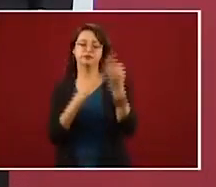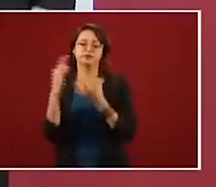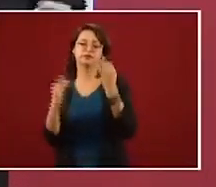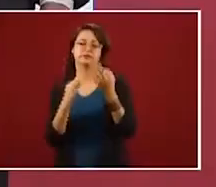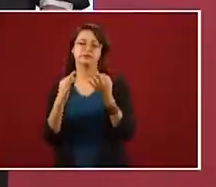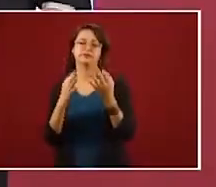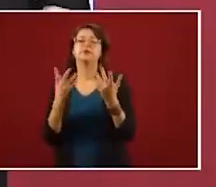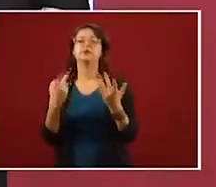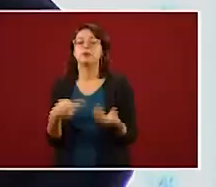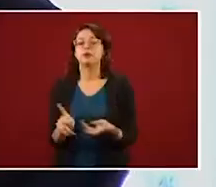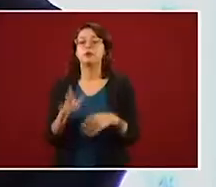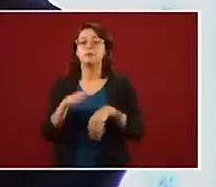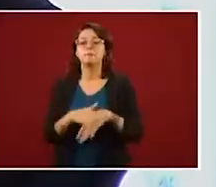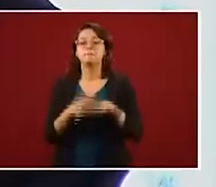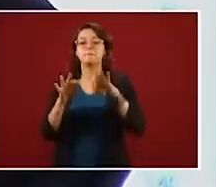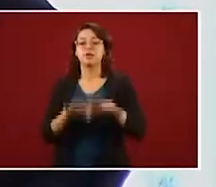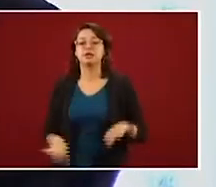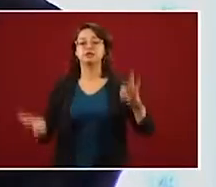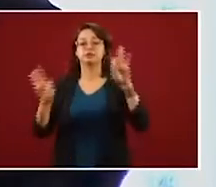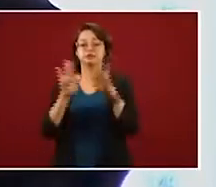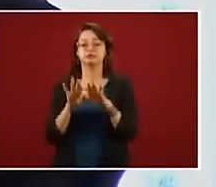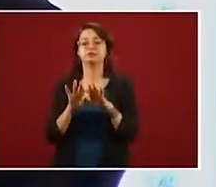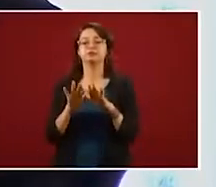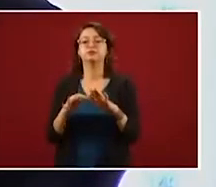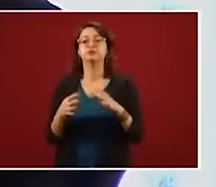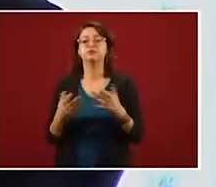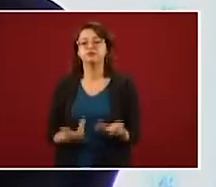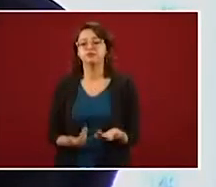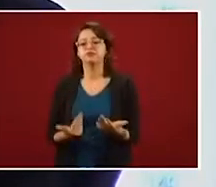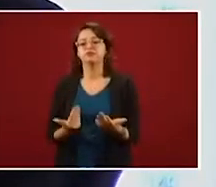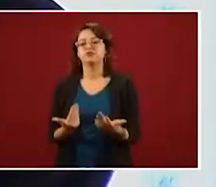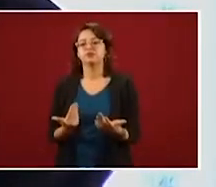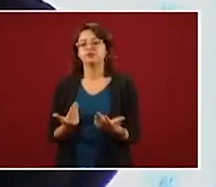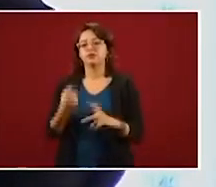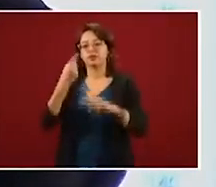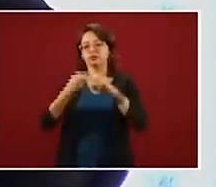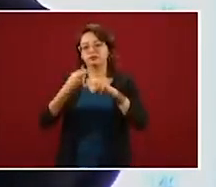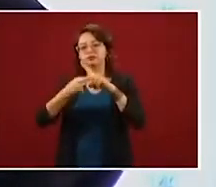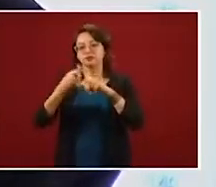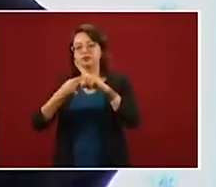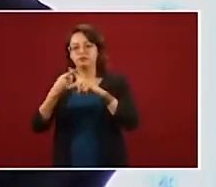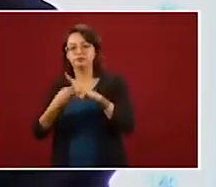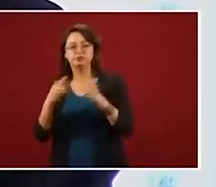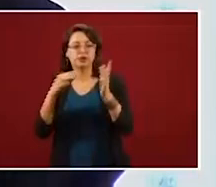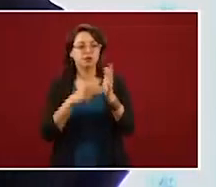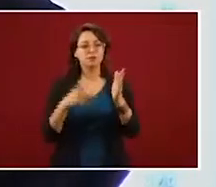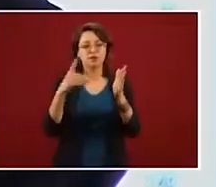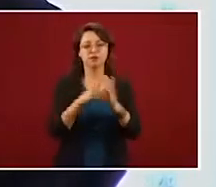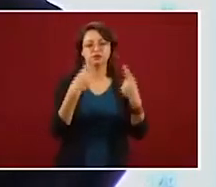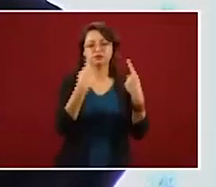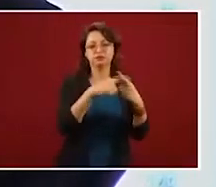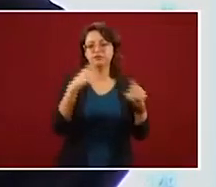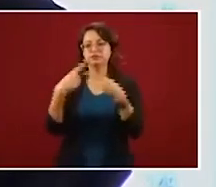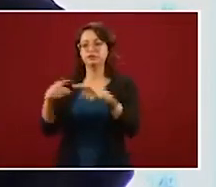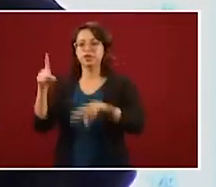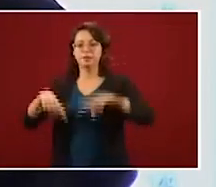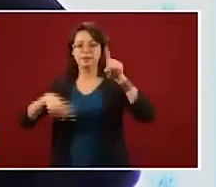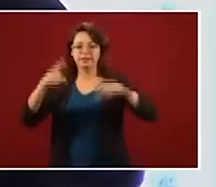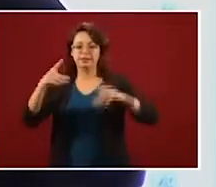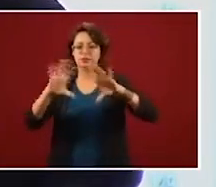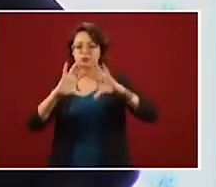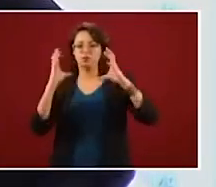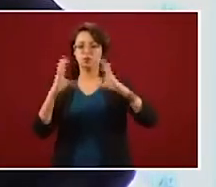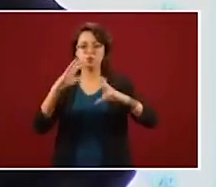anterior, pero lo más importante en un índice de este tipo, en un índice de diferentes metodologías de acuerdo a la región y en